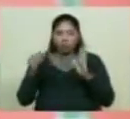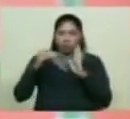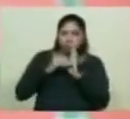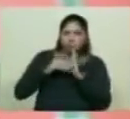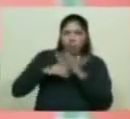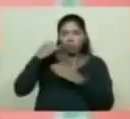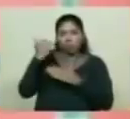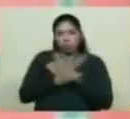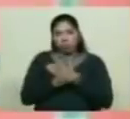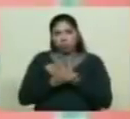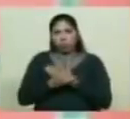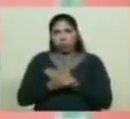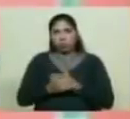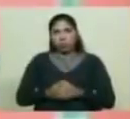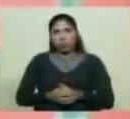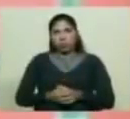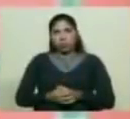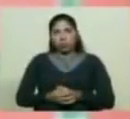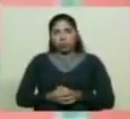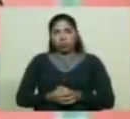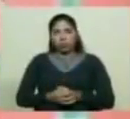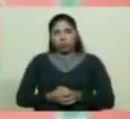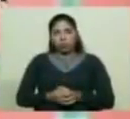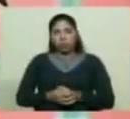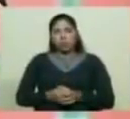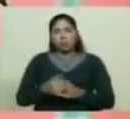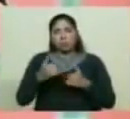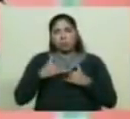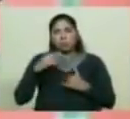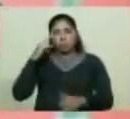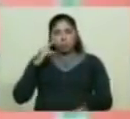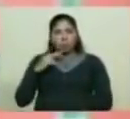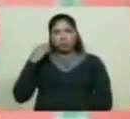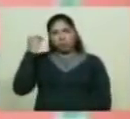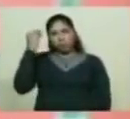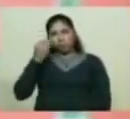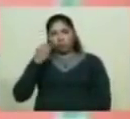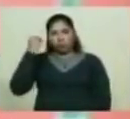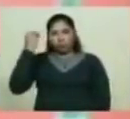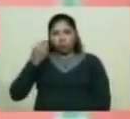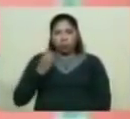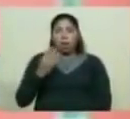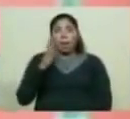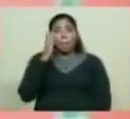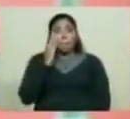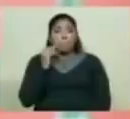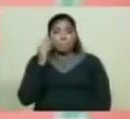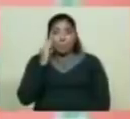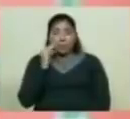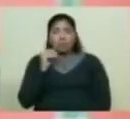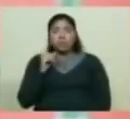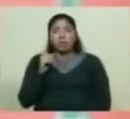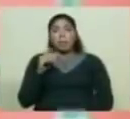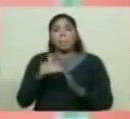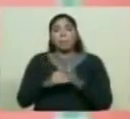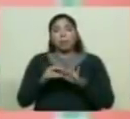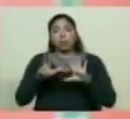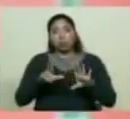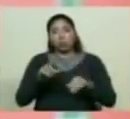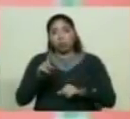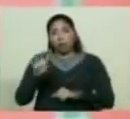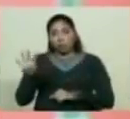macerado y que había madurado bolívar tras la experiencia de la guerra social de 1814